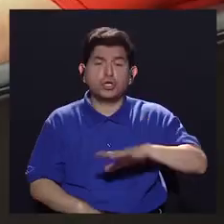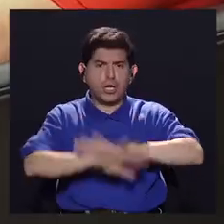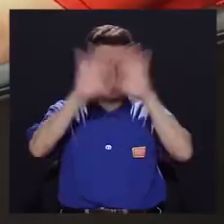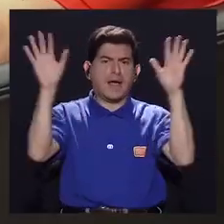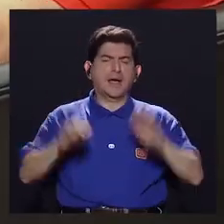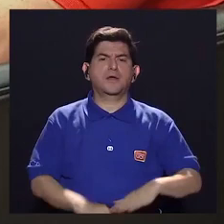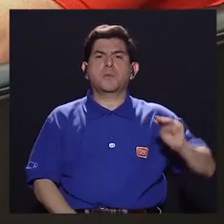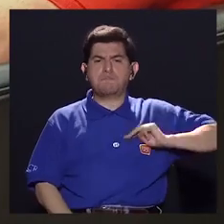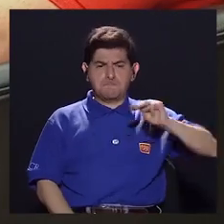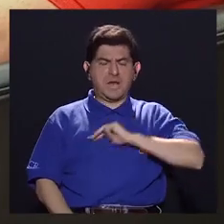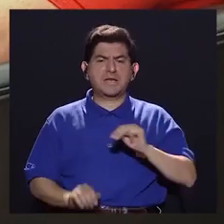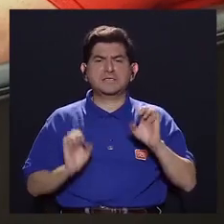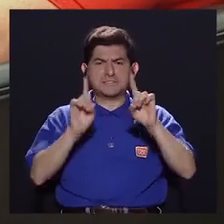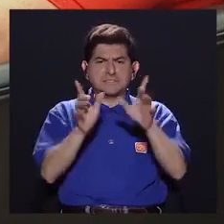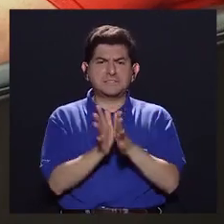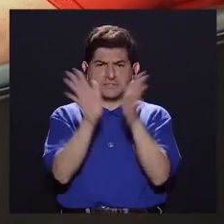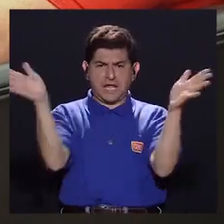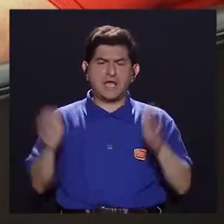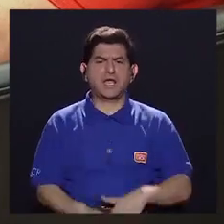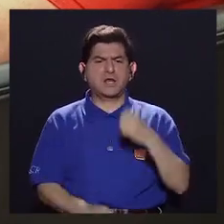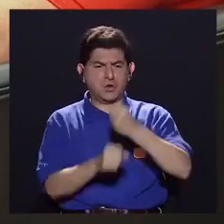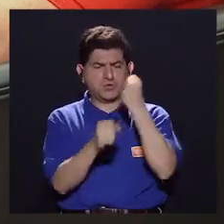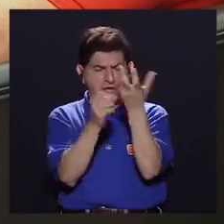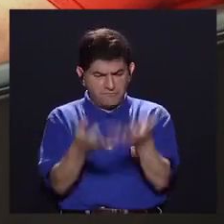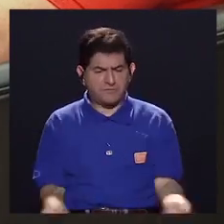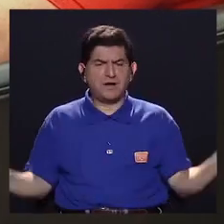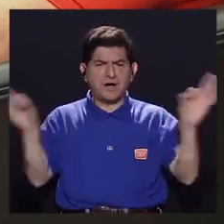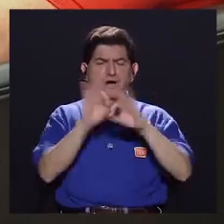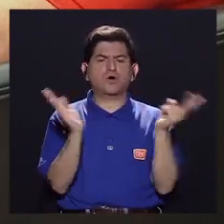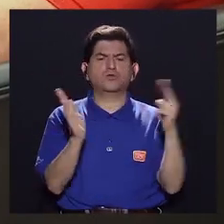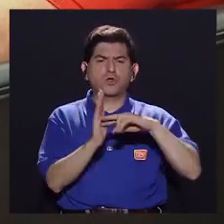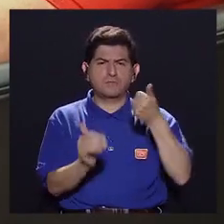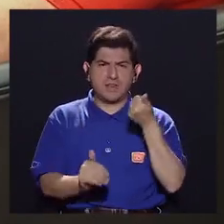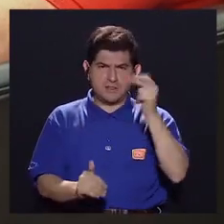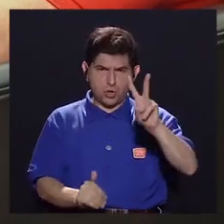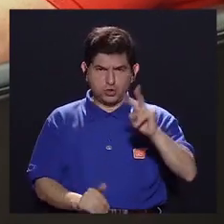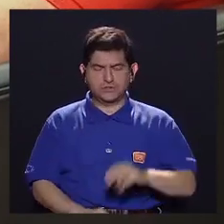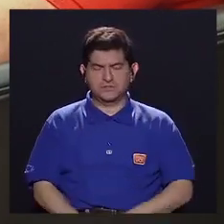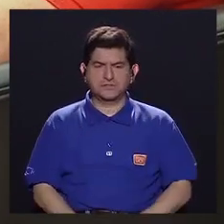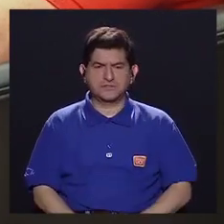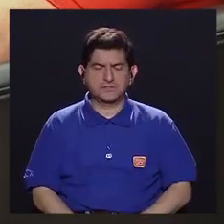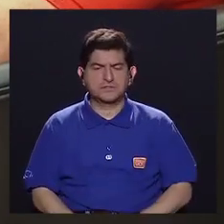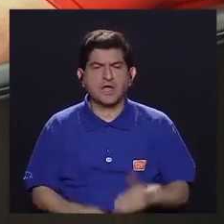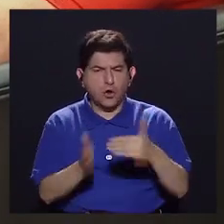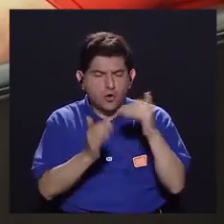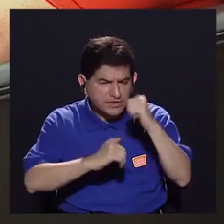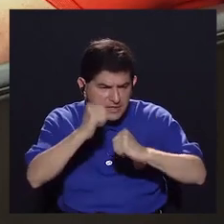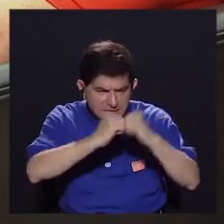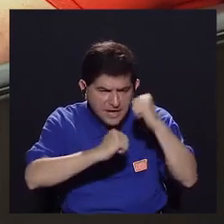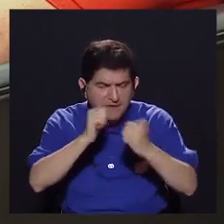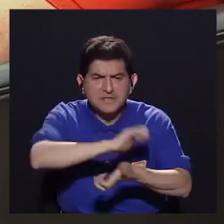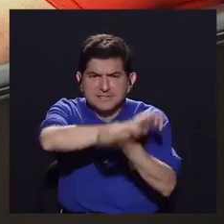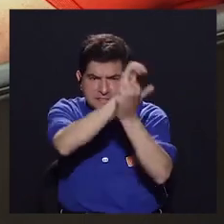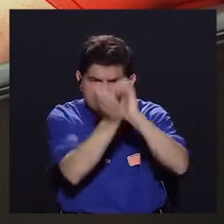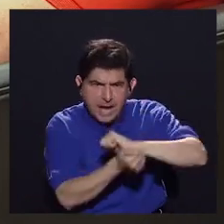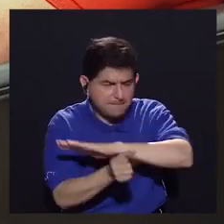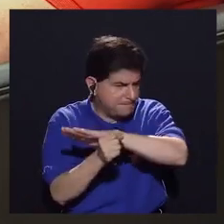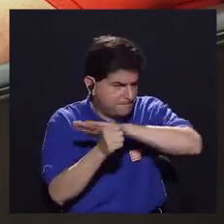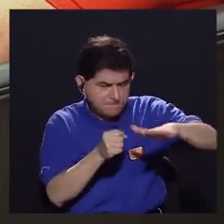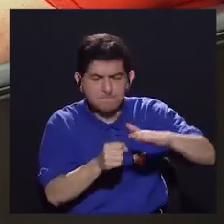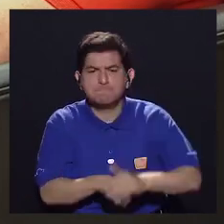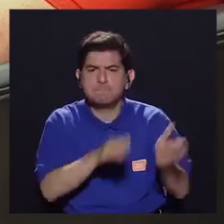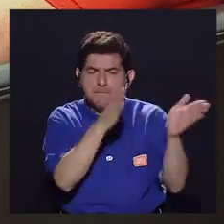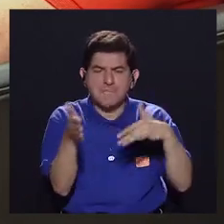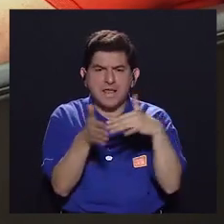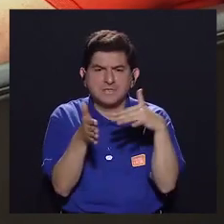matemática. Claro que sí, desde el Ministerio de Educación Pública se ha hecho un esfuerzo importante. En el 2012 se reestructuró, se